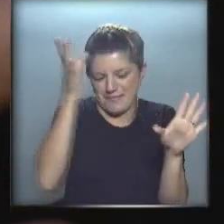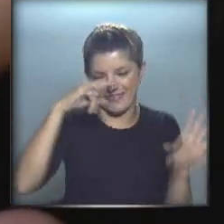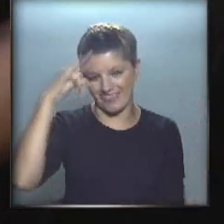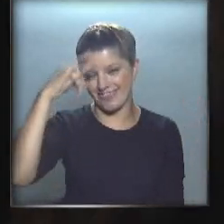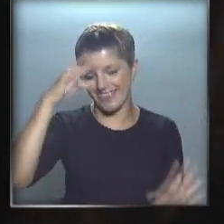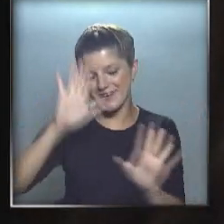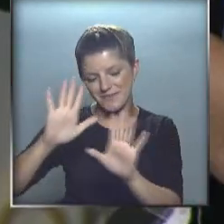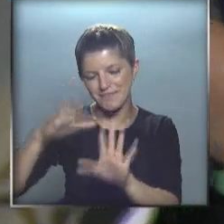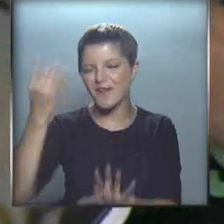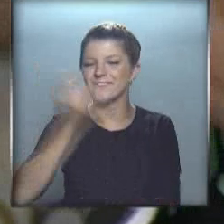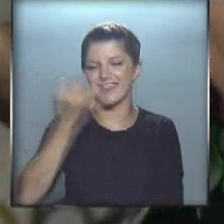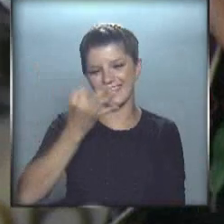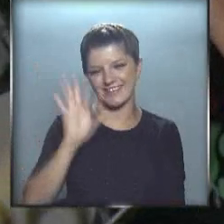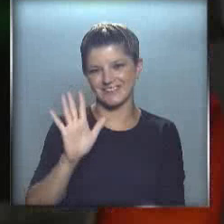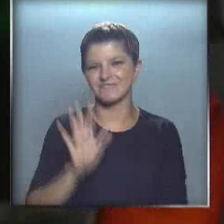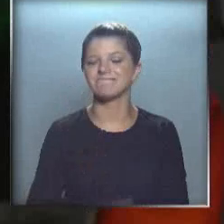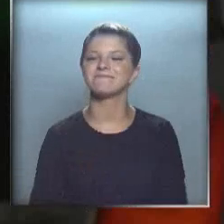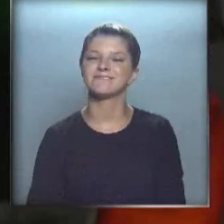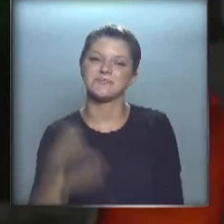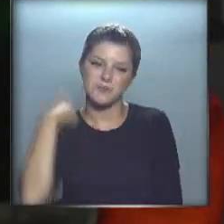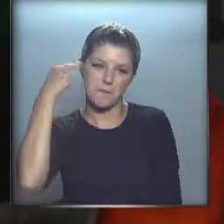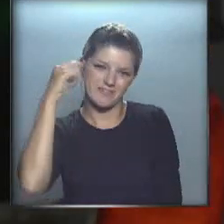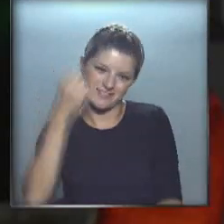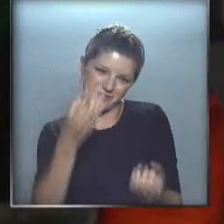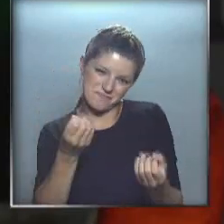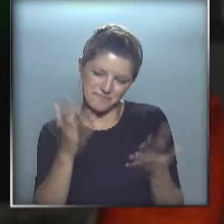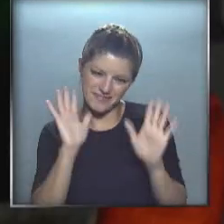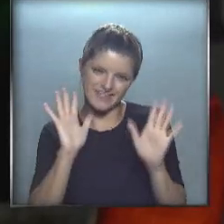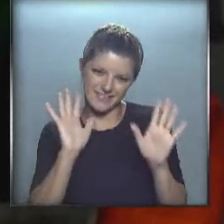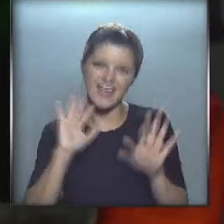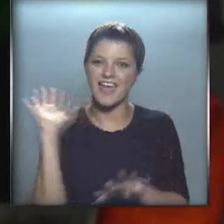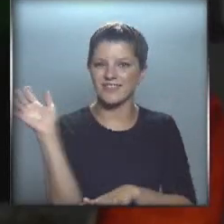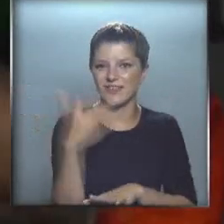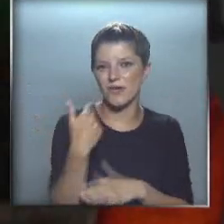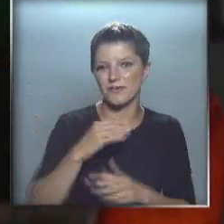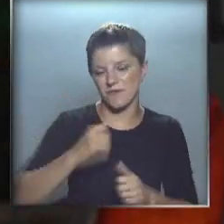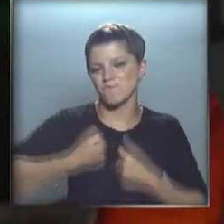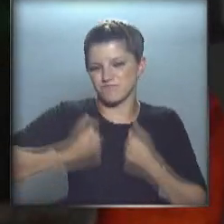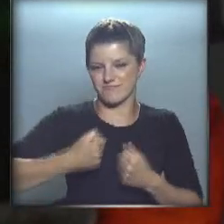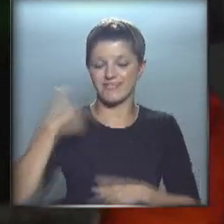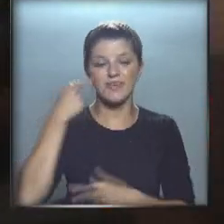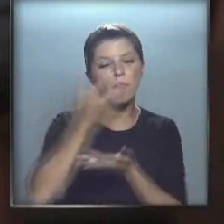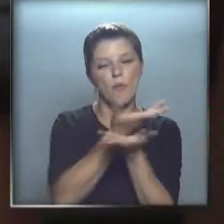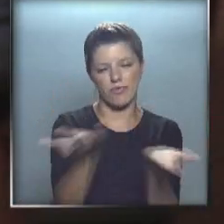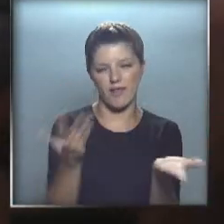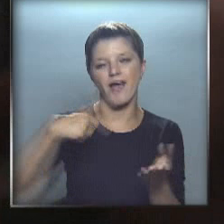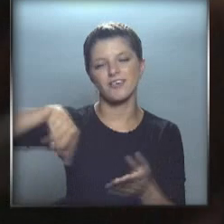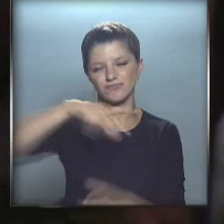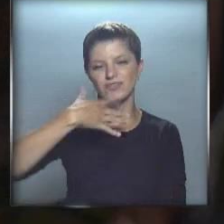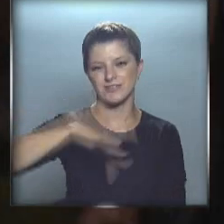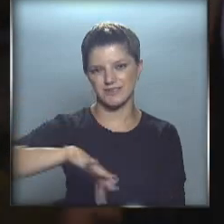muy chamullero, pero es la verdad. Y creo que está buenísimo. Como actor, poder encarar y dejar ese mensaje a los chicos es ideal.